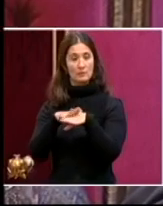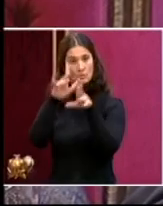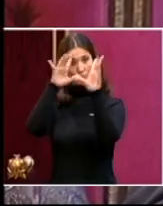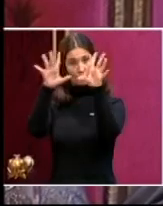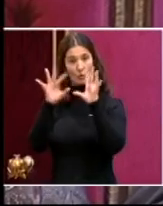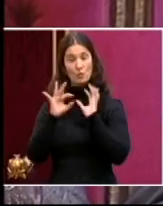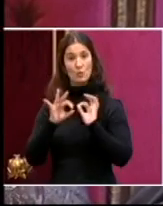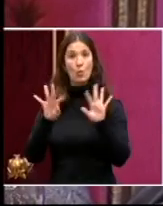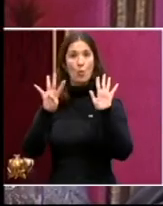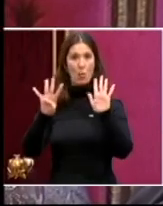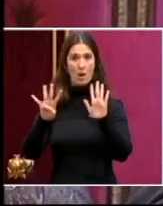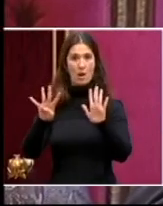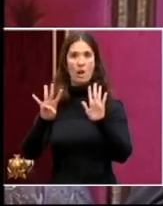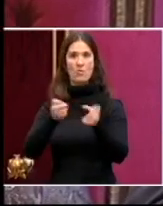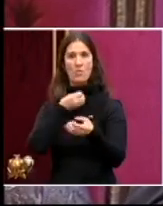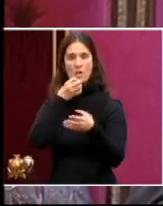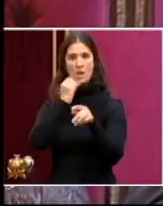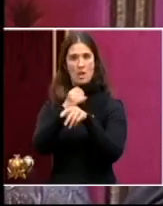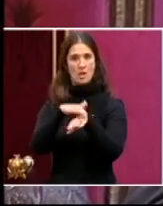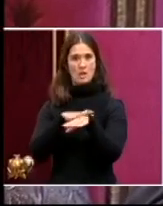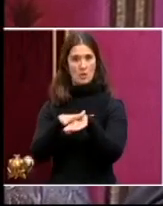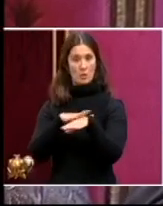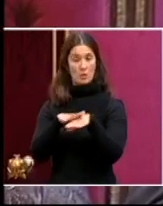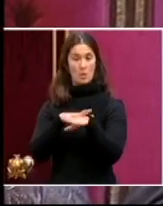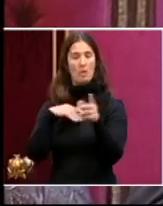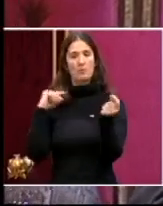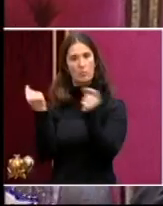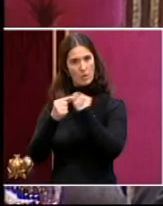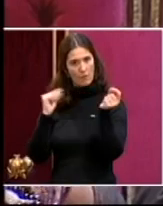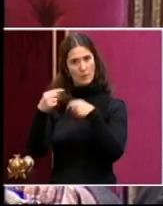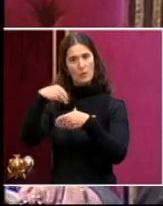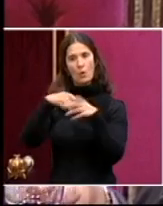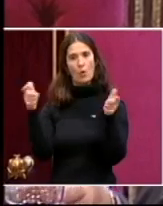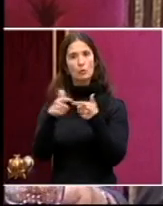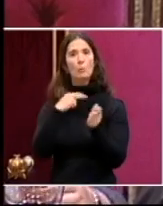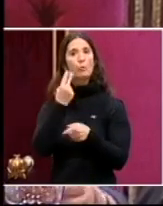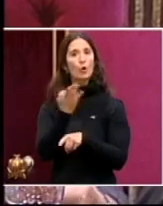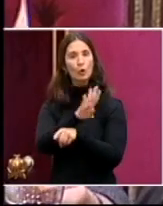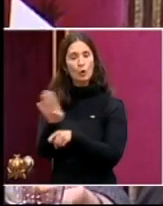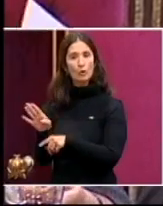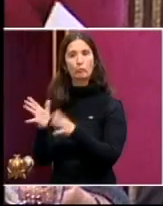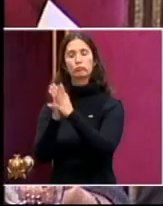concreto 9 declaraciones institucionales, debatidas en Junta de Portavoces, consensuadas por todos los